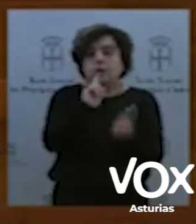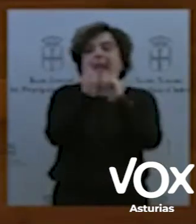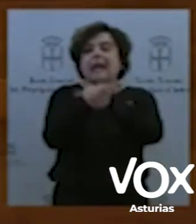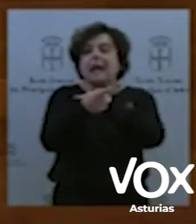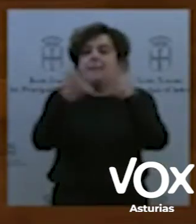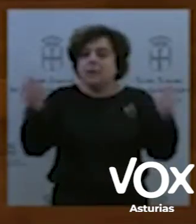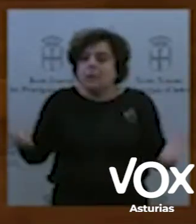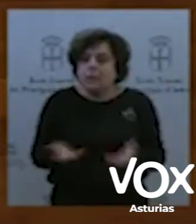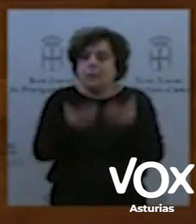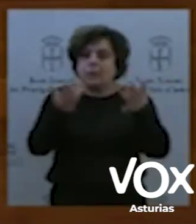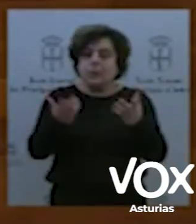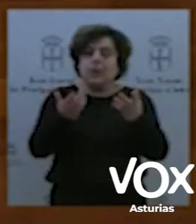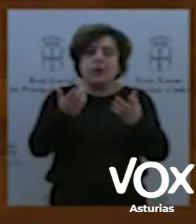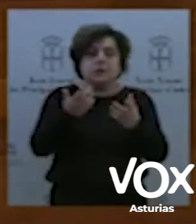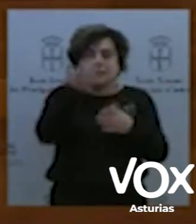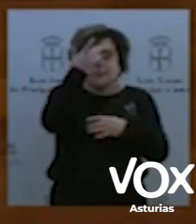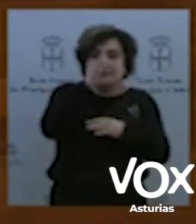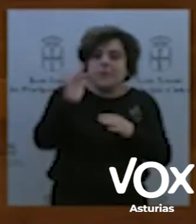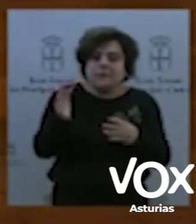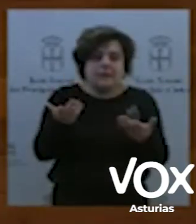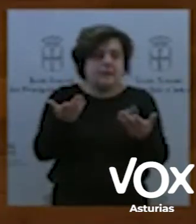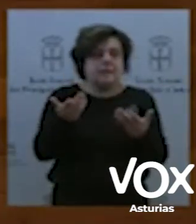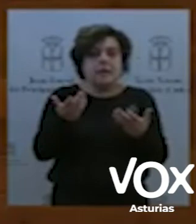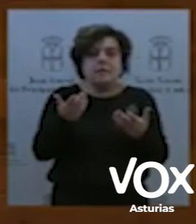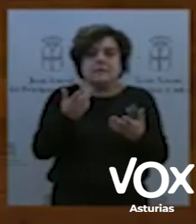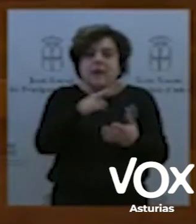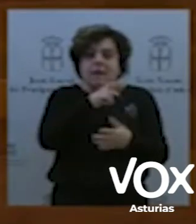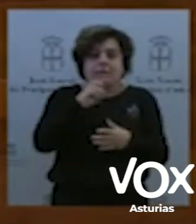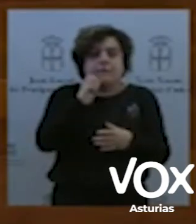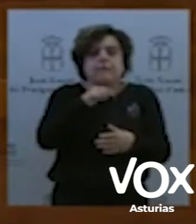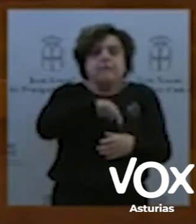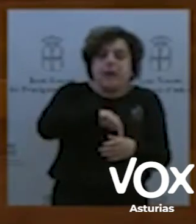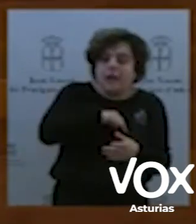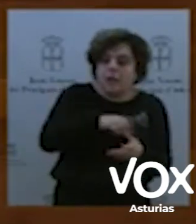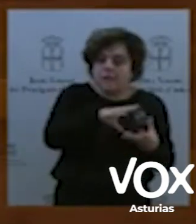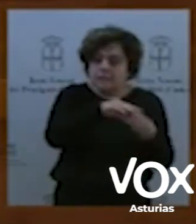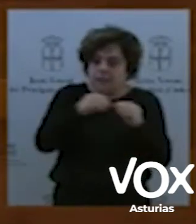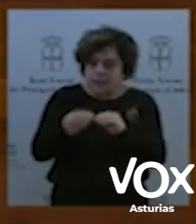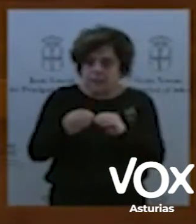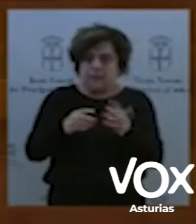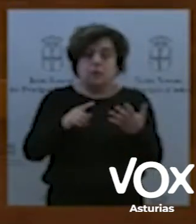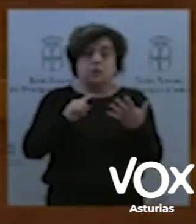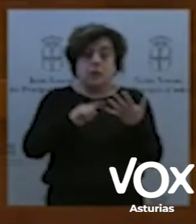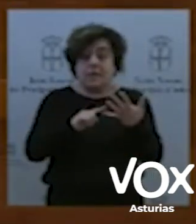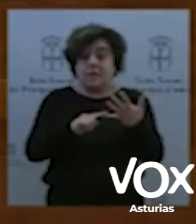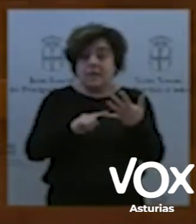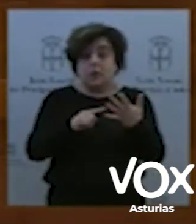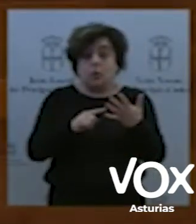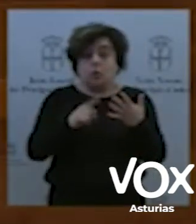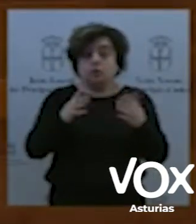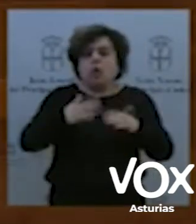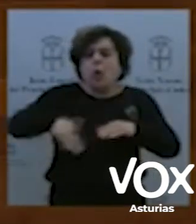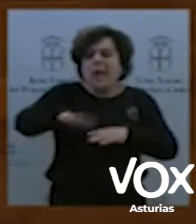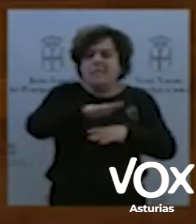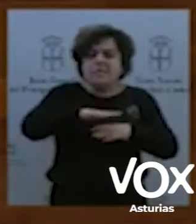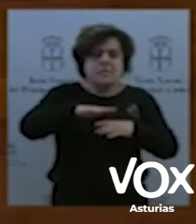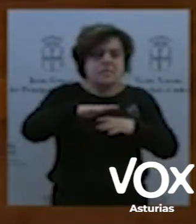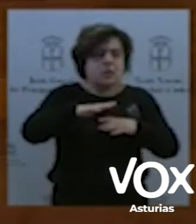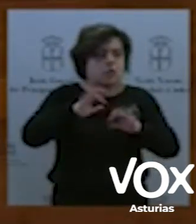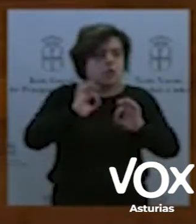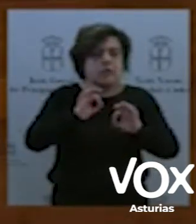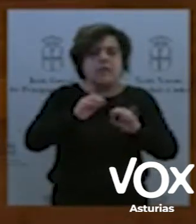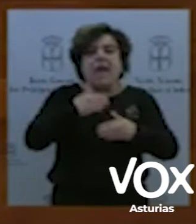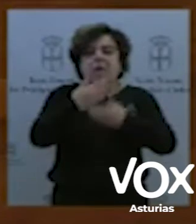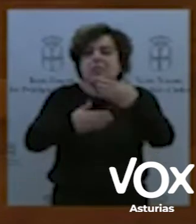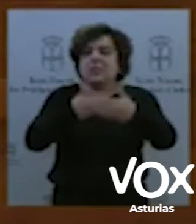valores adecuados. 5, crear un entorno de desarrollo económico que permita la creación de empleo estable y facilite